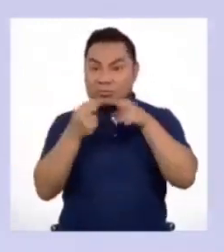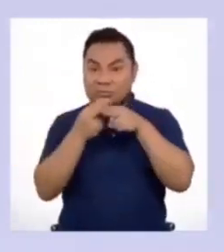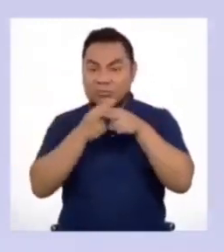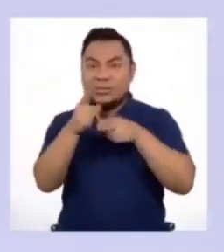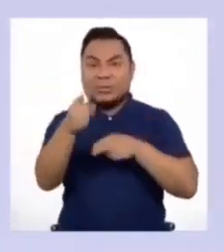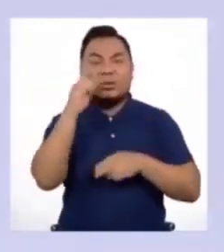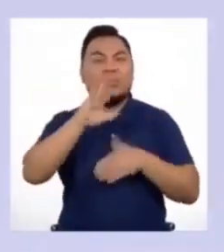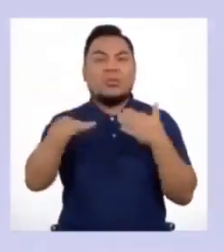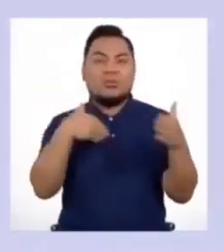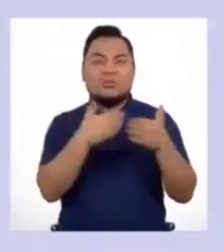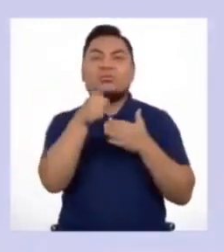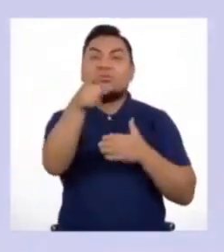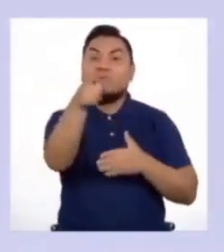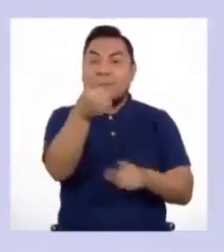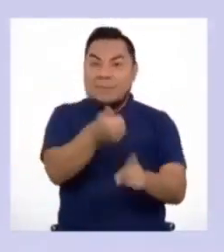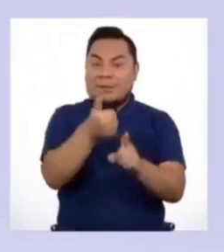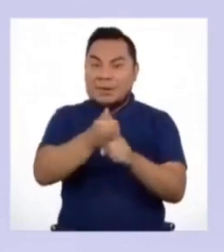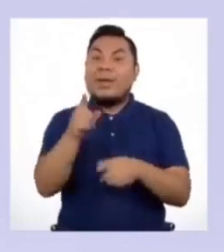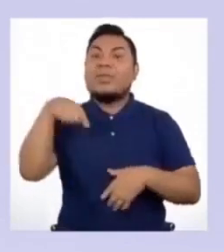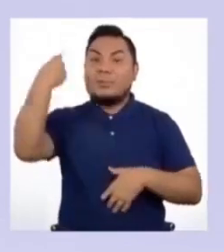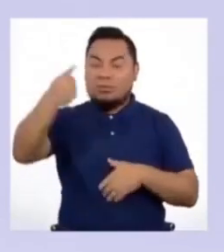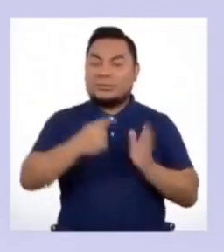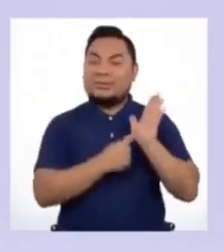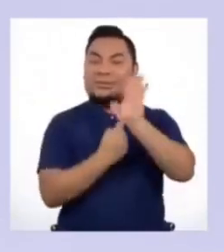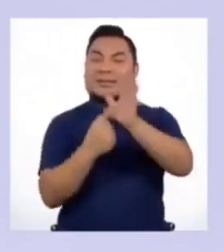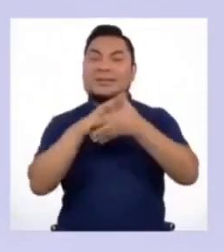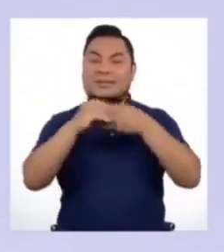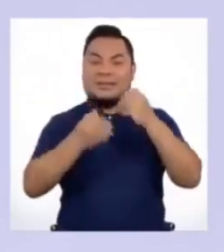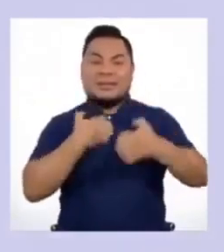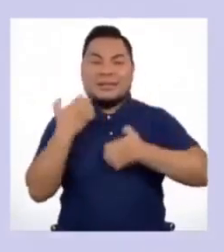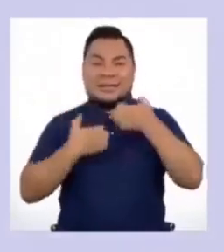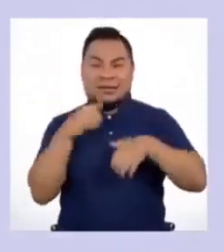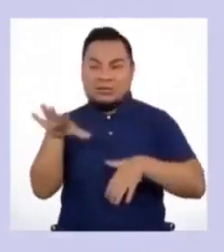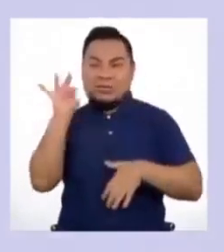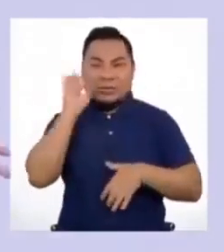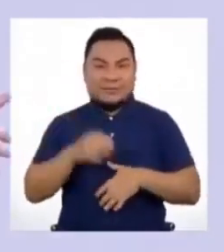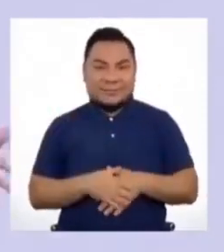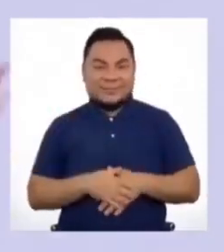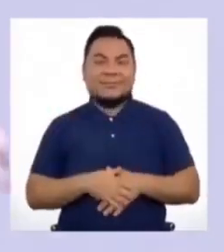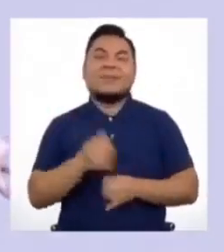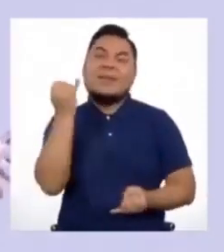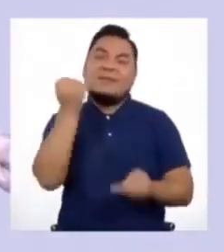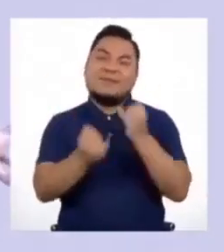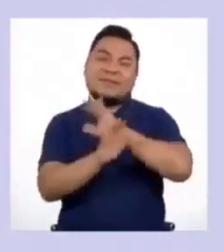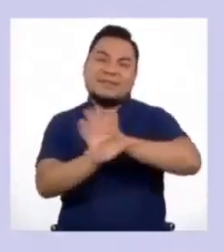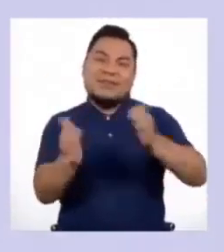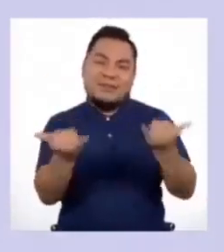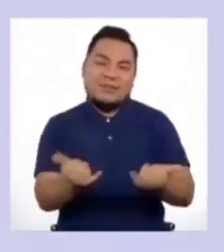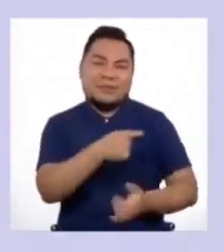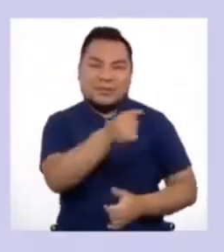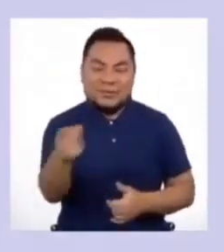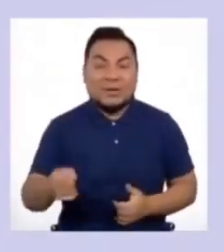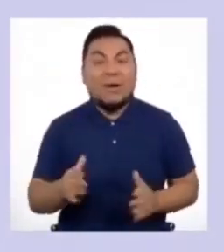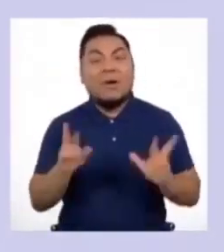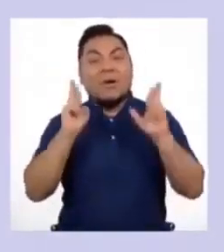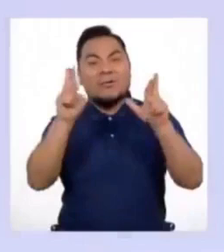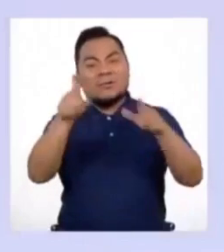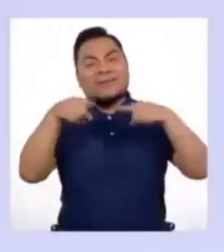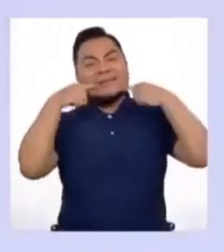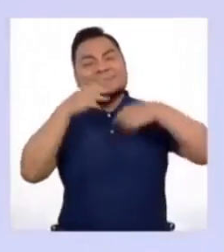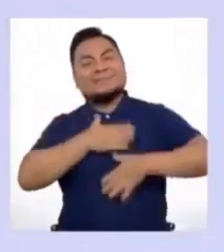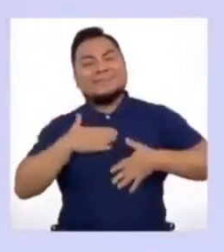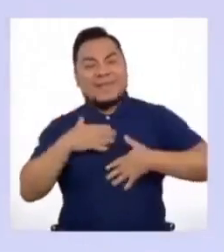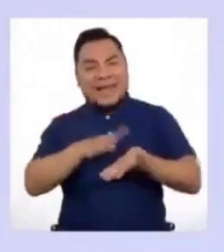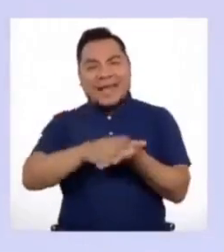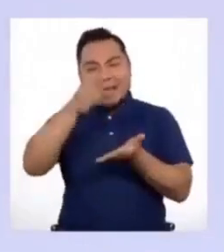algunas viñetas expresando la emoción que más prefieras o recuerdes. Y eso ha sido todo por hoy, chicos y chicas. Espero que se hayan divertido y